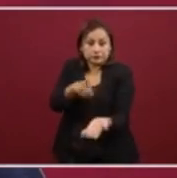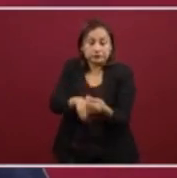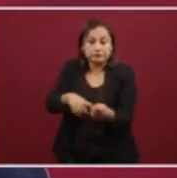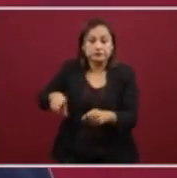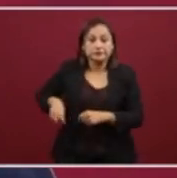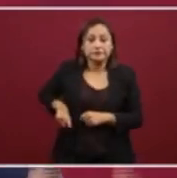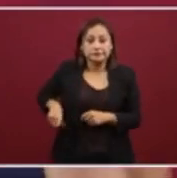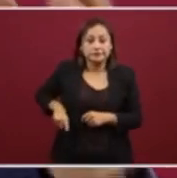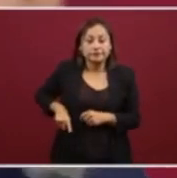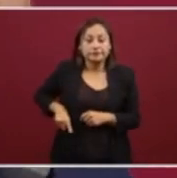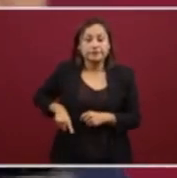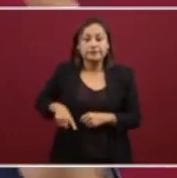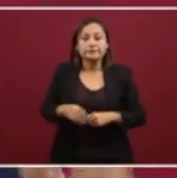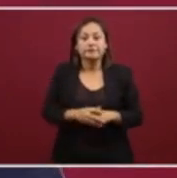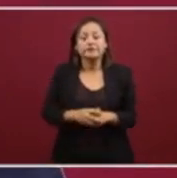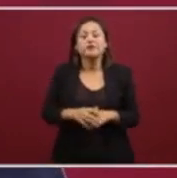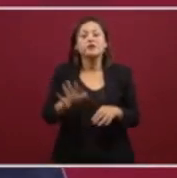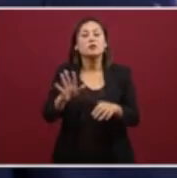Había que